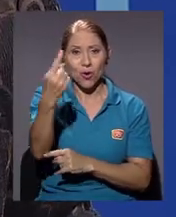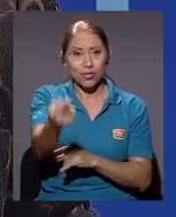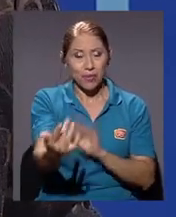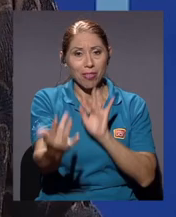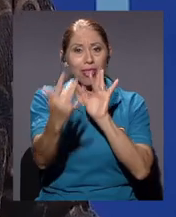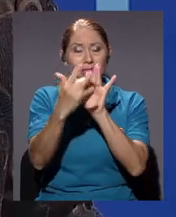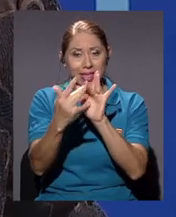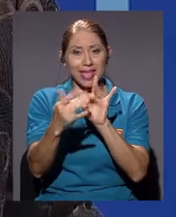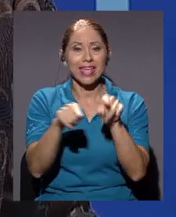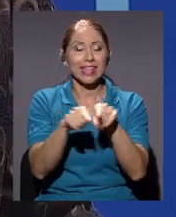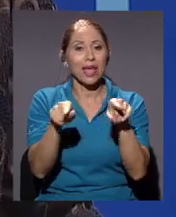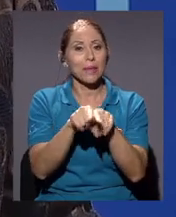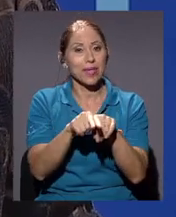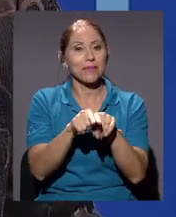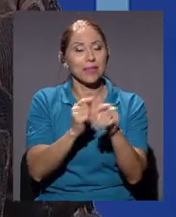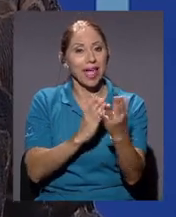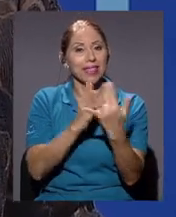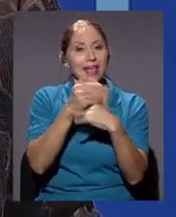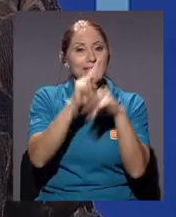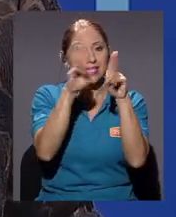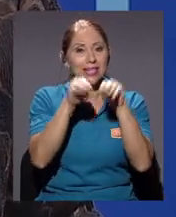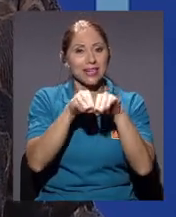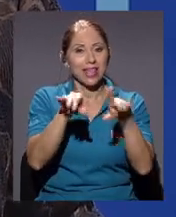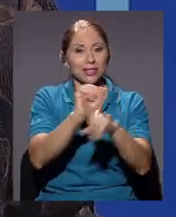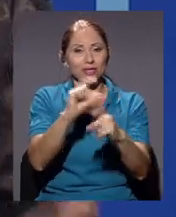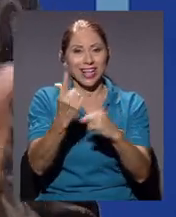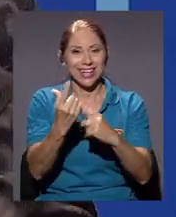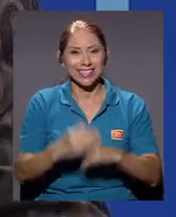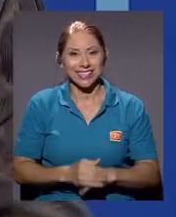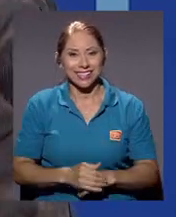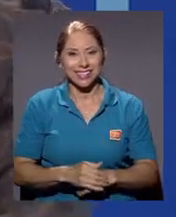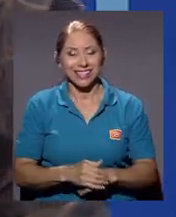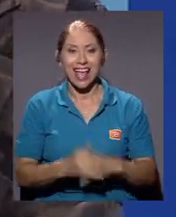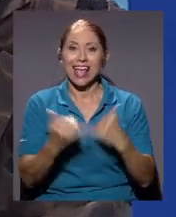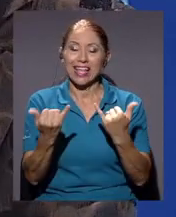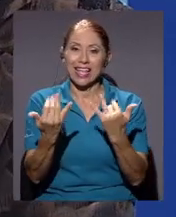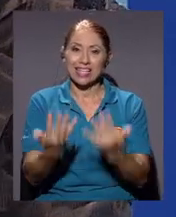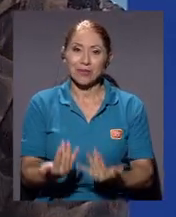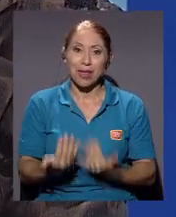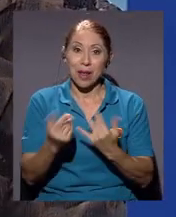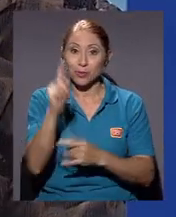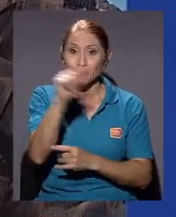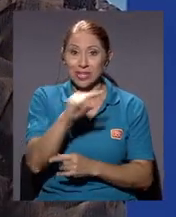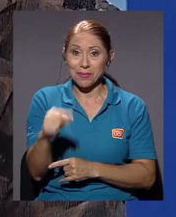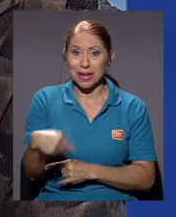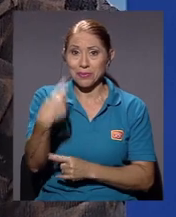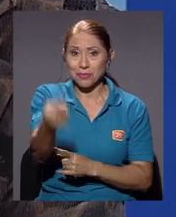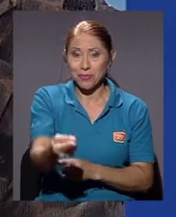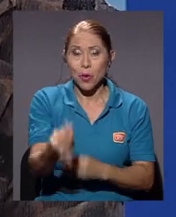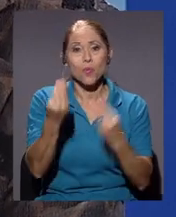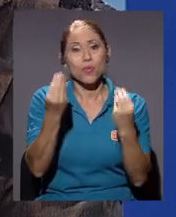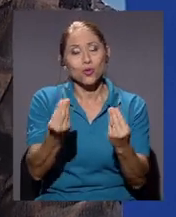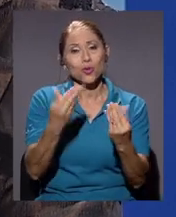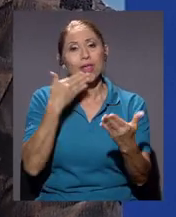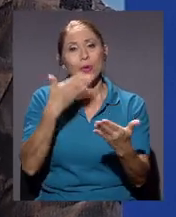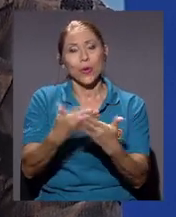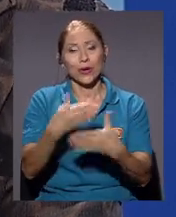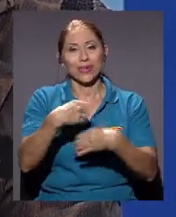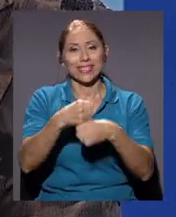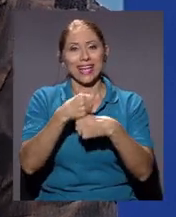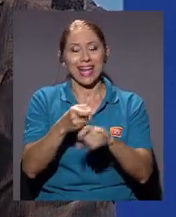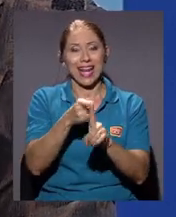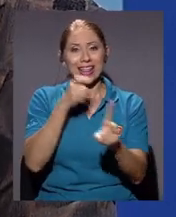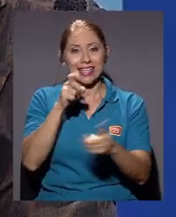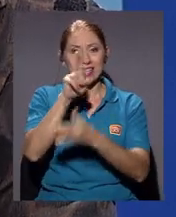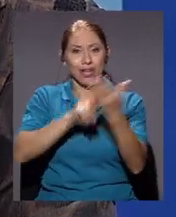semana y ya que también nos sigan a través de nuestras redes sociales los esperamos dentro de una semana con mucho de lo bueno que se